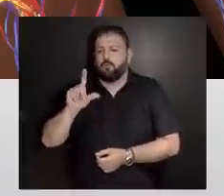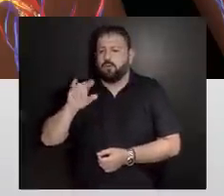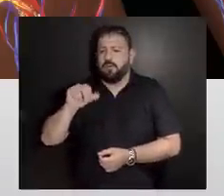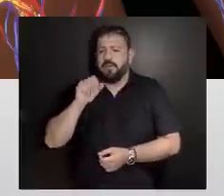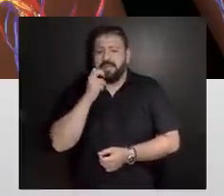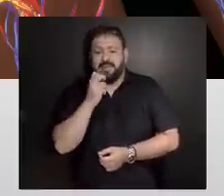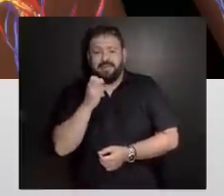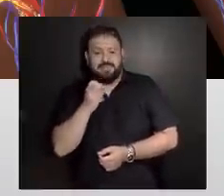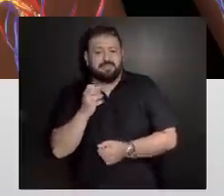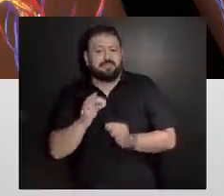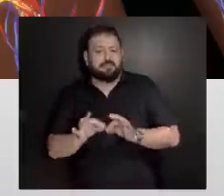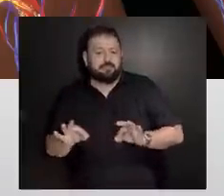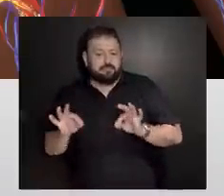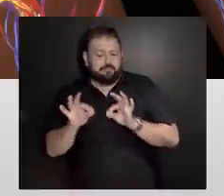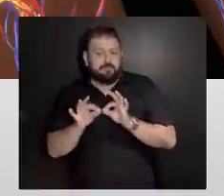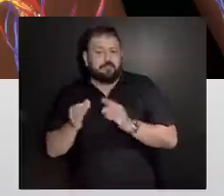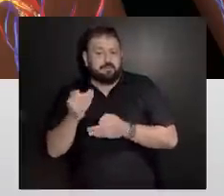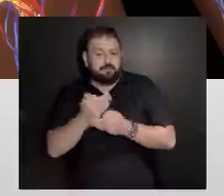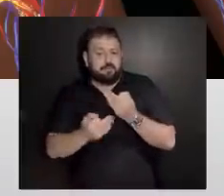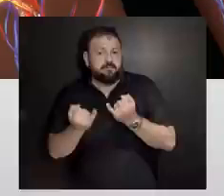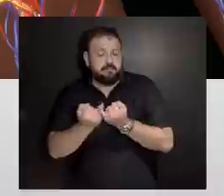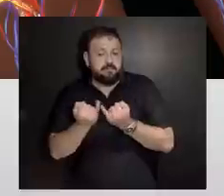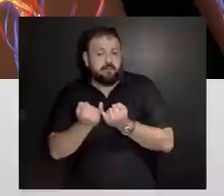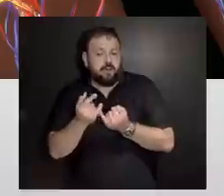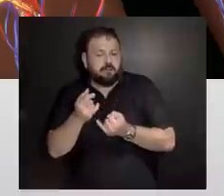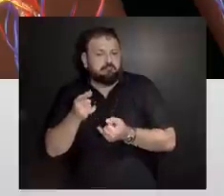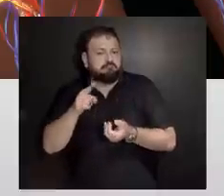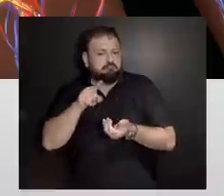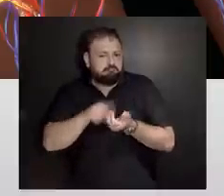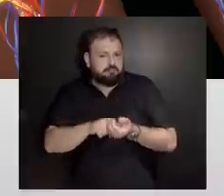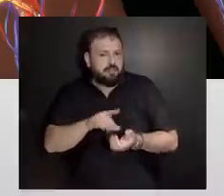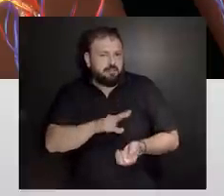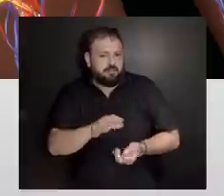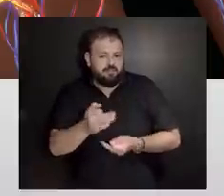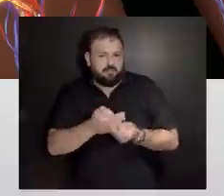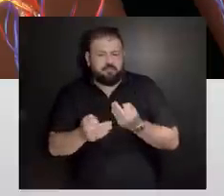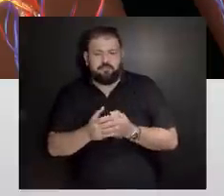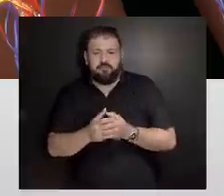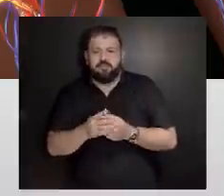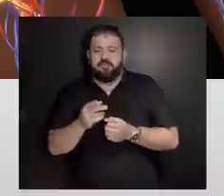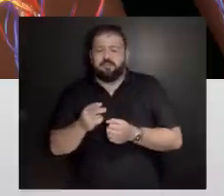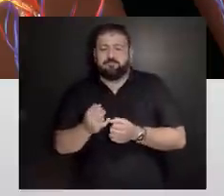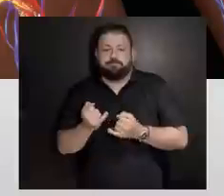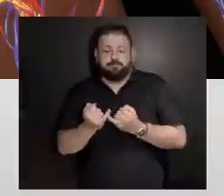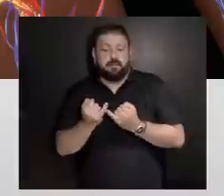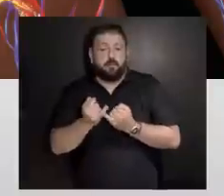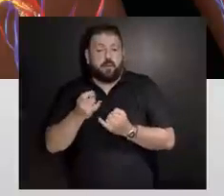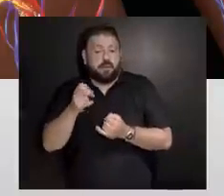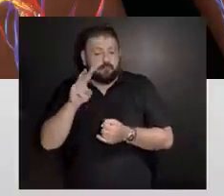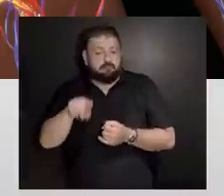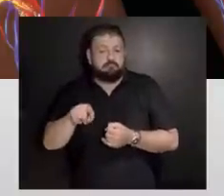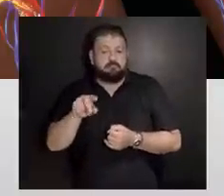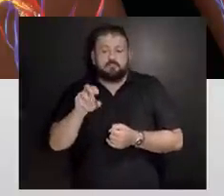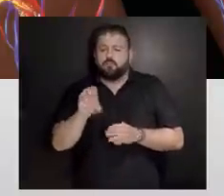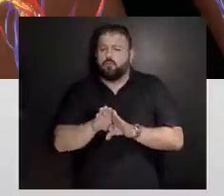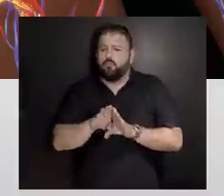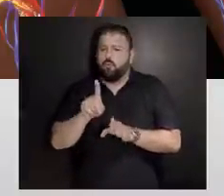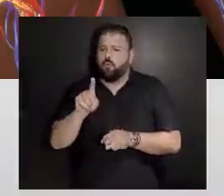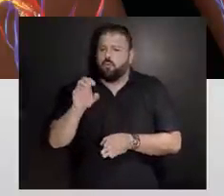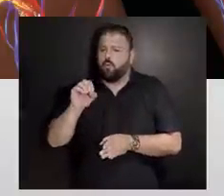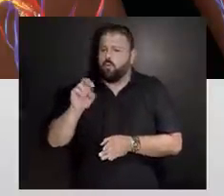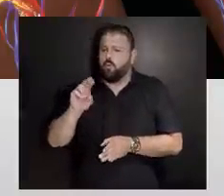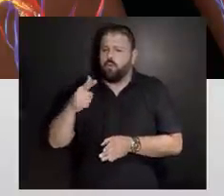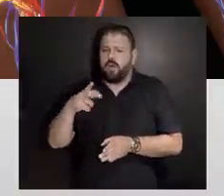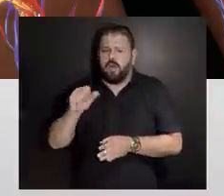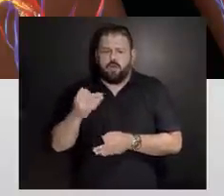Es una hormona que producen las células del páncreas. El páncreas, como ya lo mencionaba Mafer al inicio, pues es un órgano que va a tener